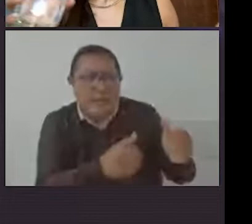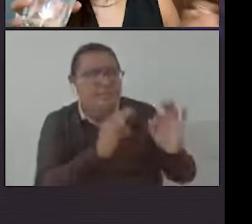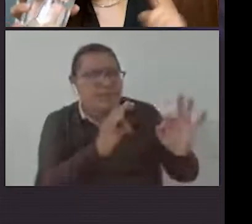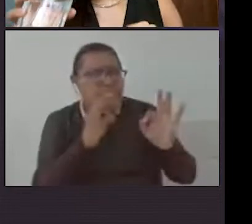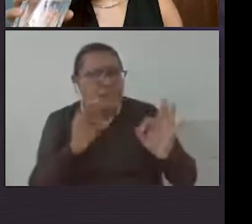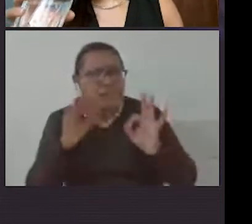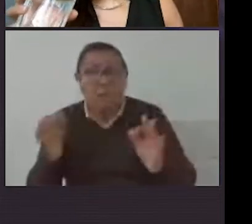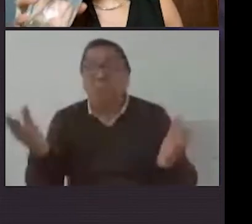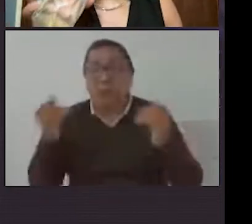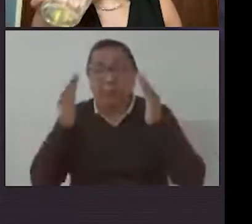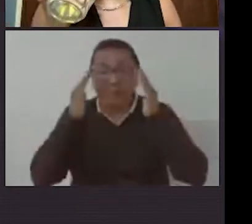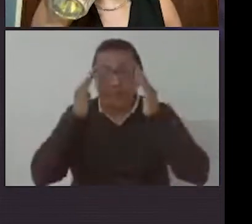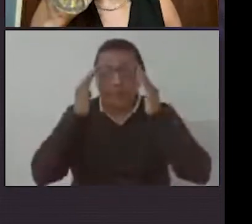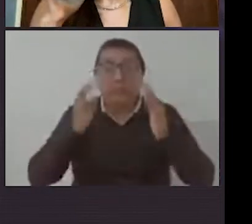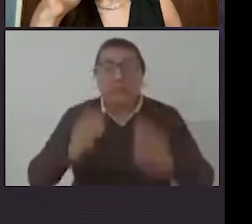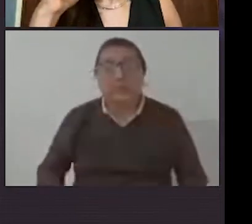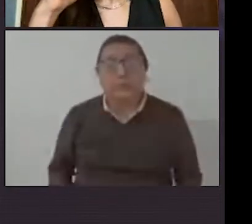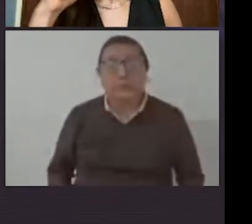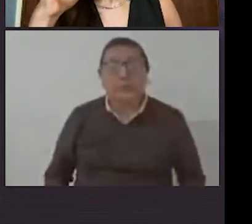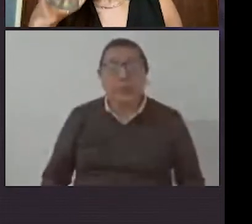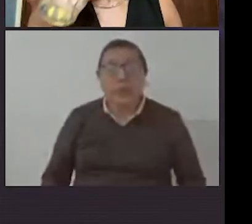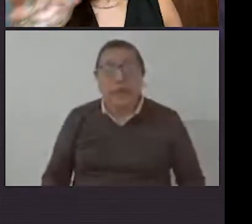bien. Quiero leerlos en el chat